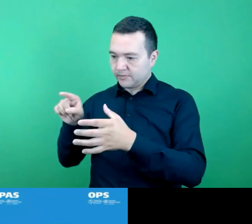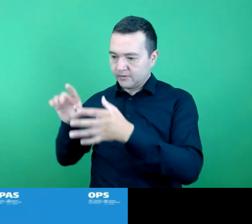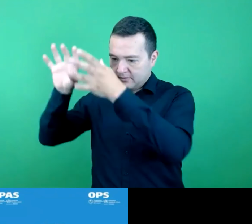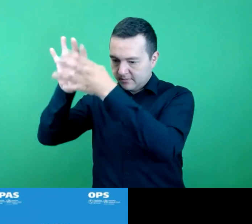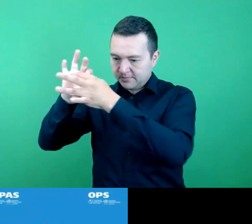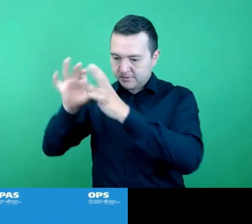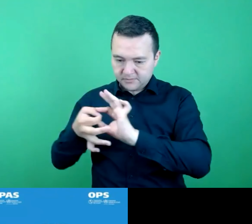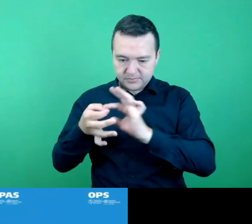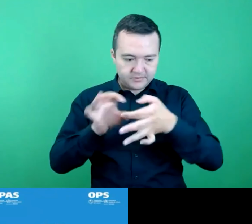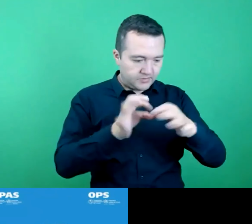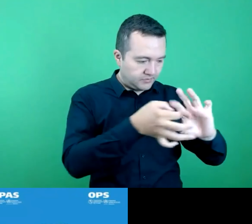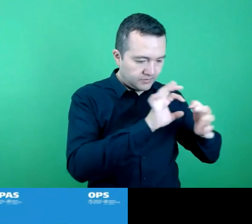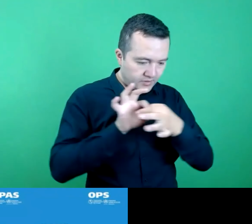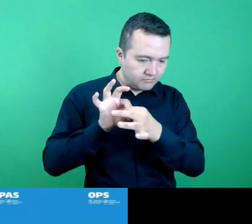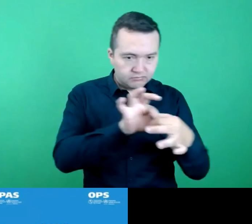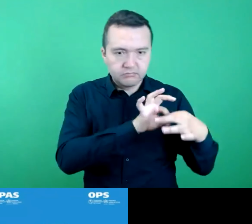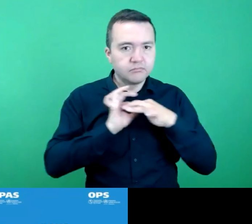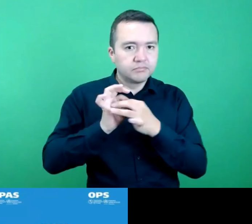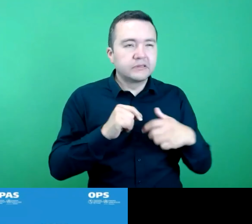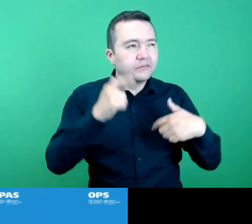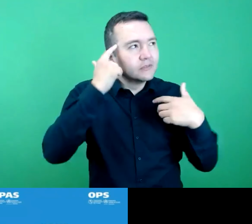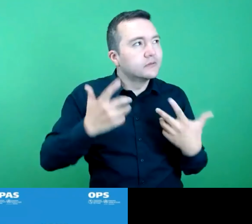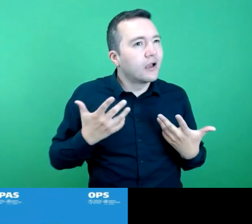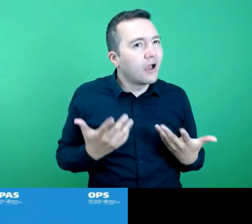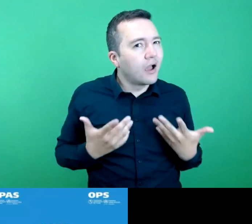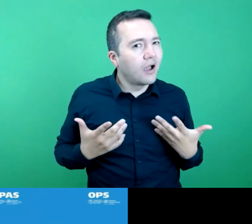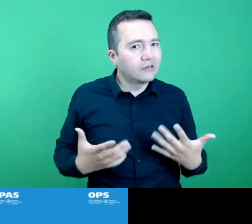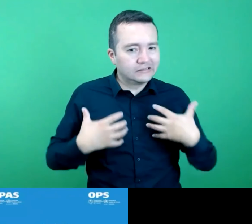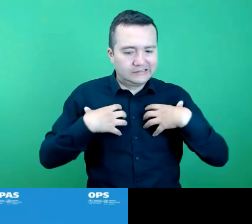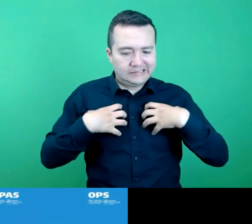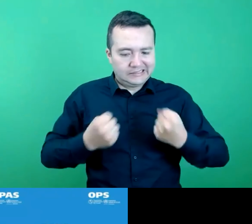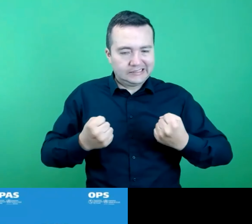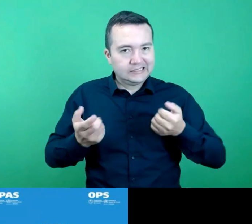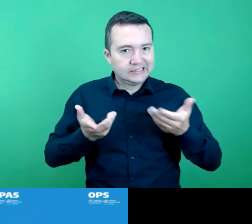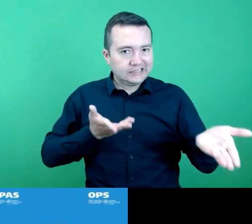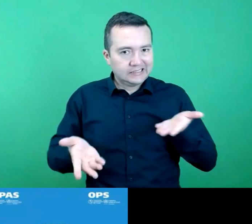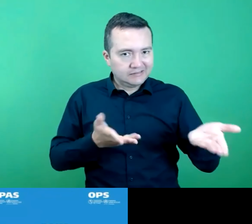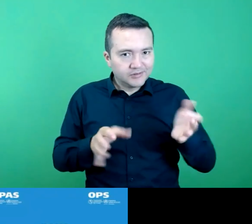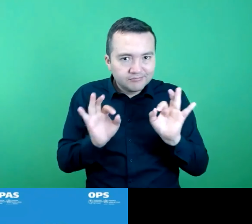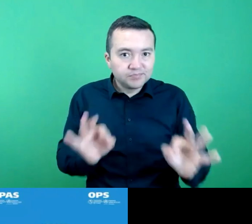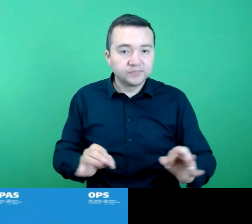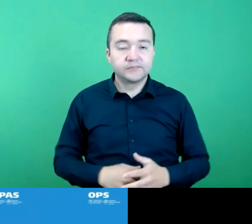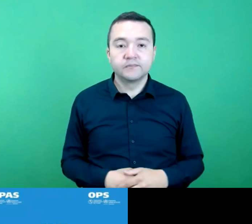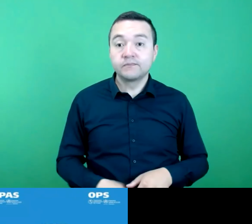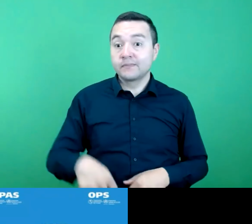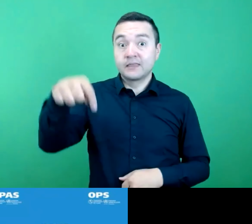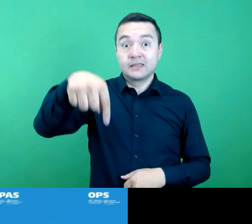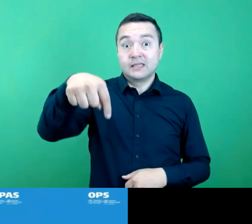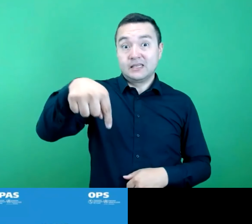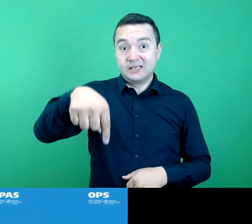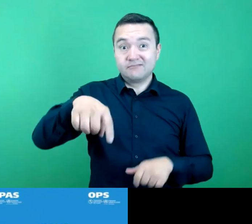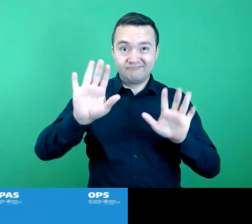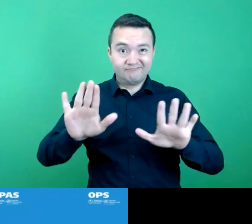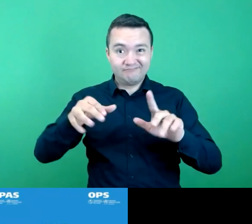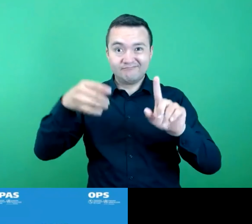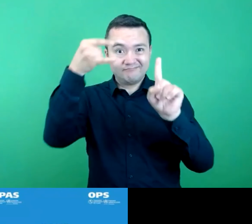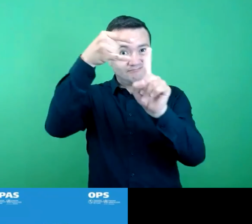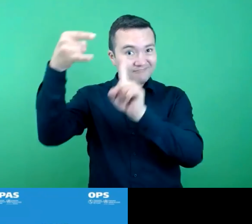el desempeño de los servicios de salud. La trama fundamental de este webinar es la necesidad